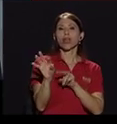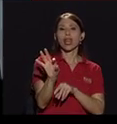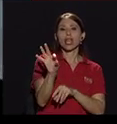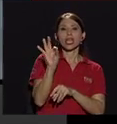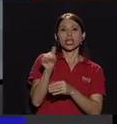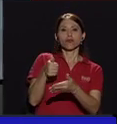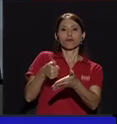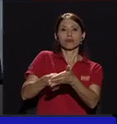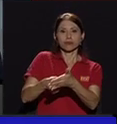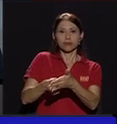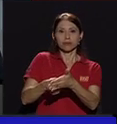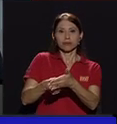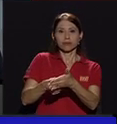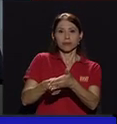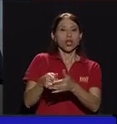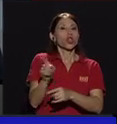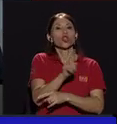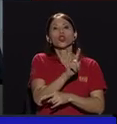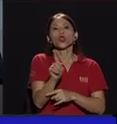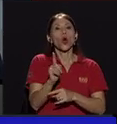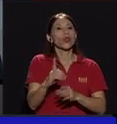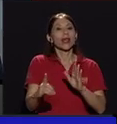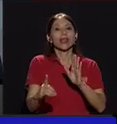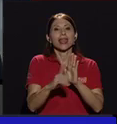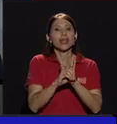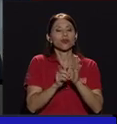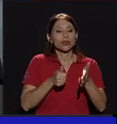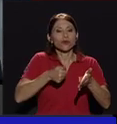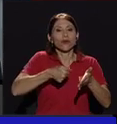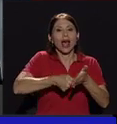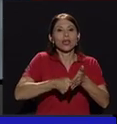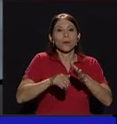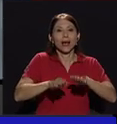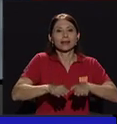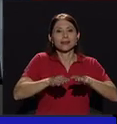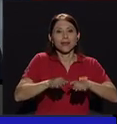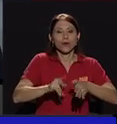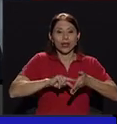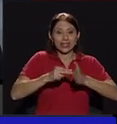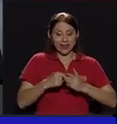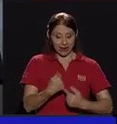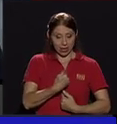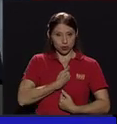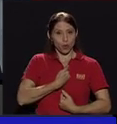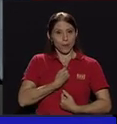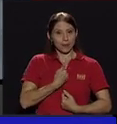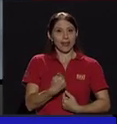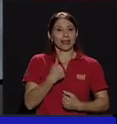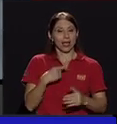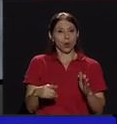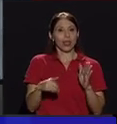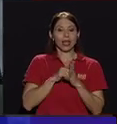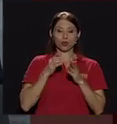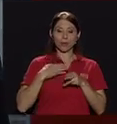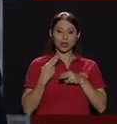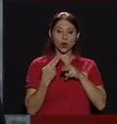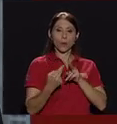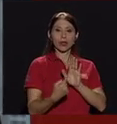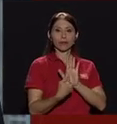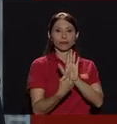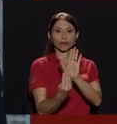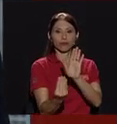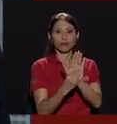¿verdad? No así el derecho al sufragio pasivo, mi derecho a ser electa, que con mayores o